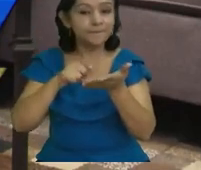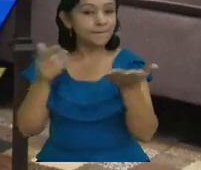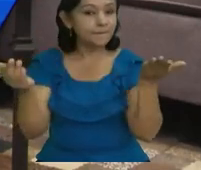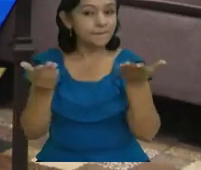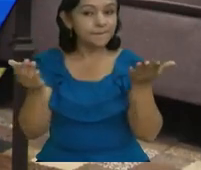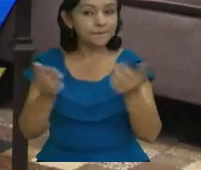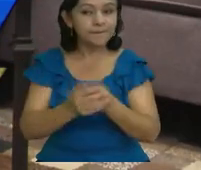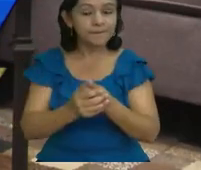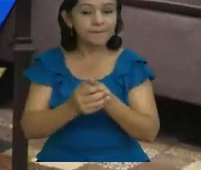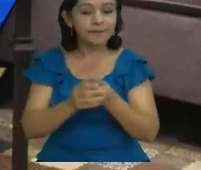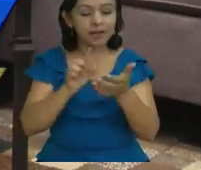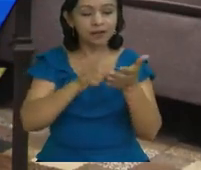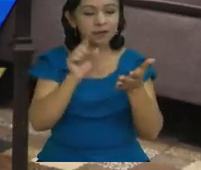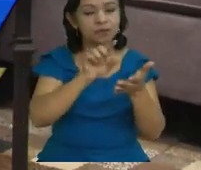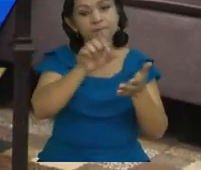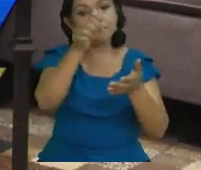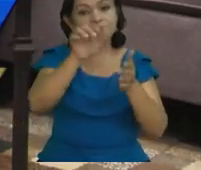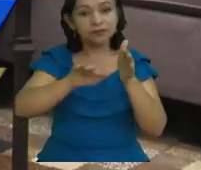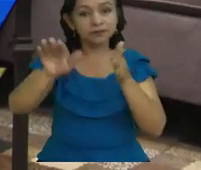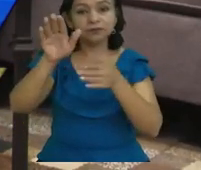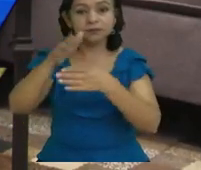que